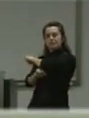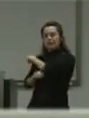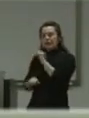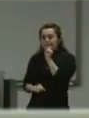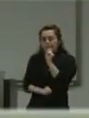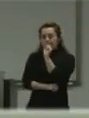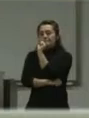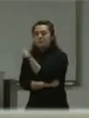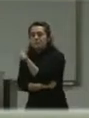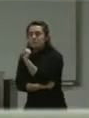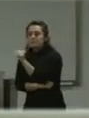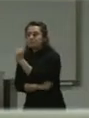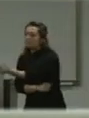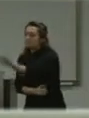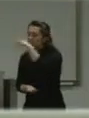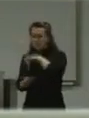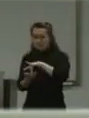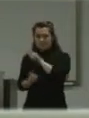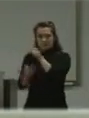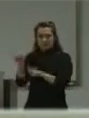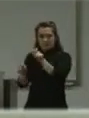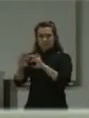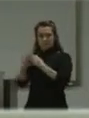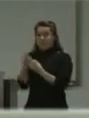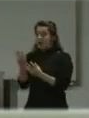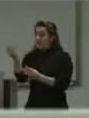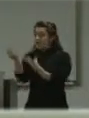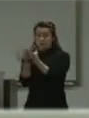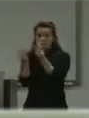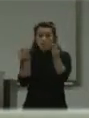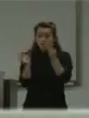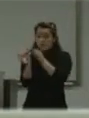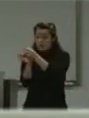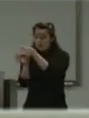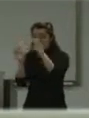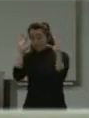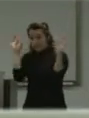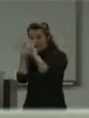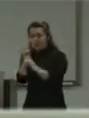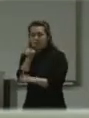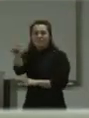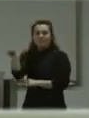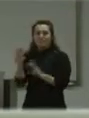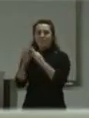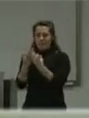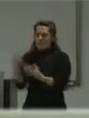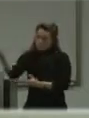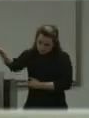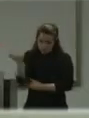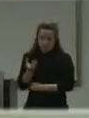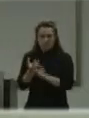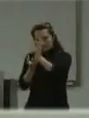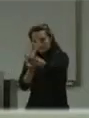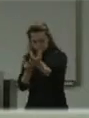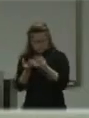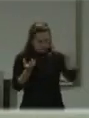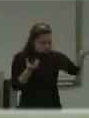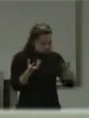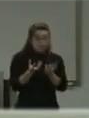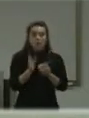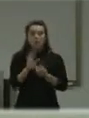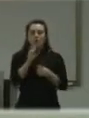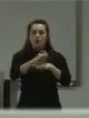y la y la participación de las familias los grupos focales los hicimos con las familias invitamos también a un grupo focal a